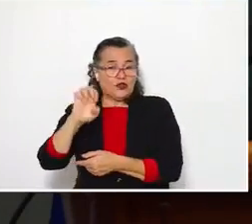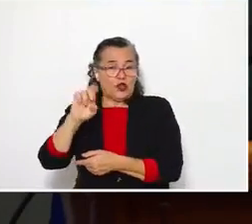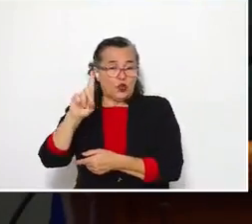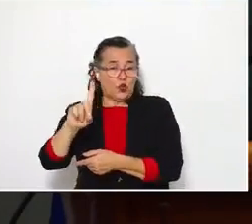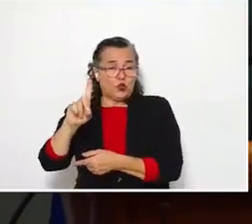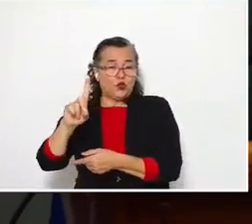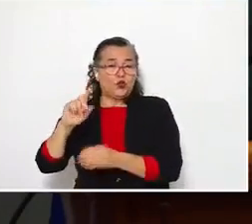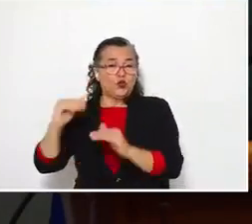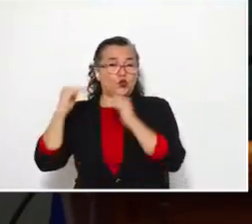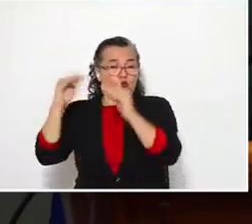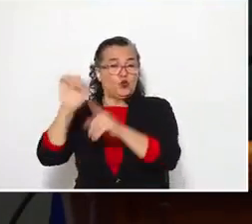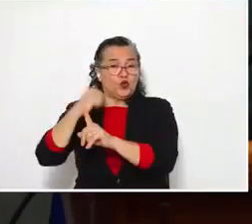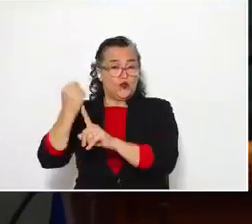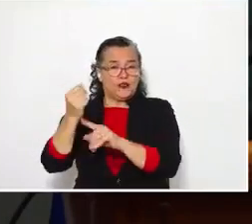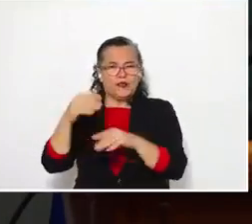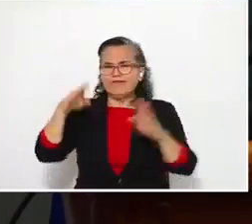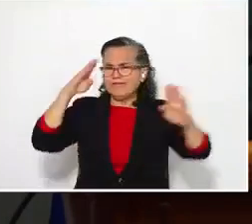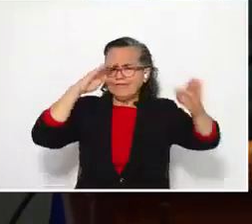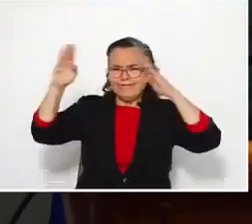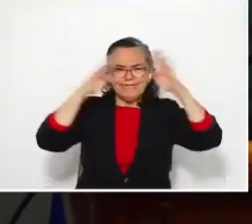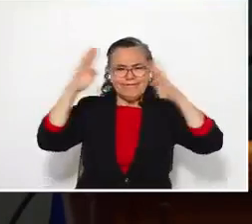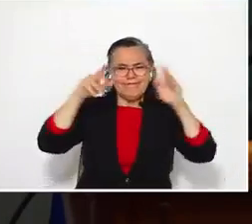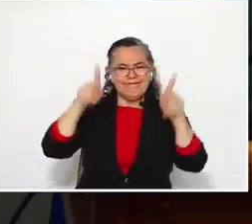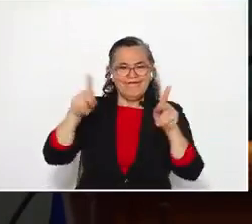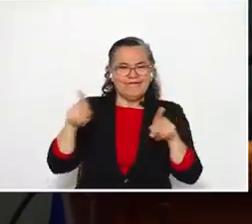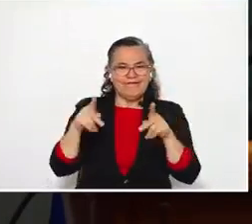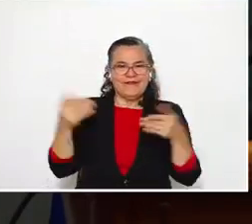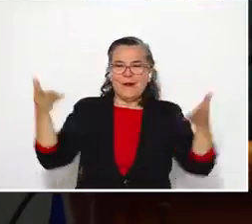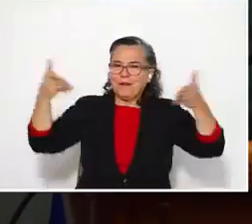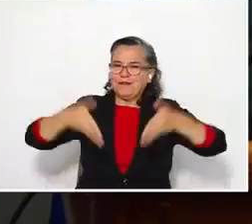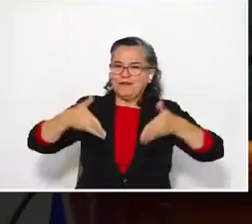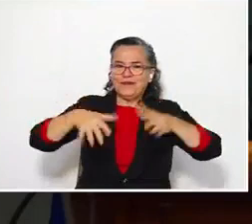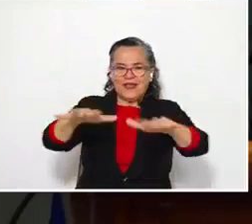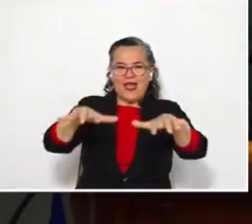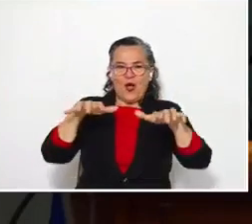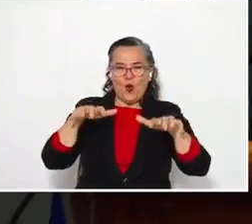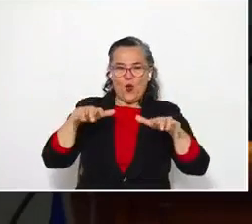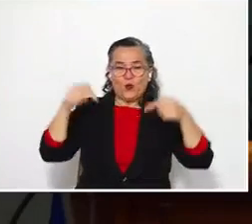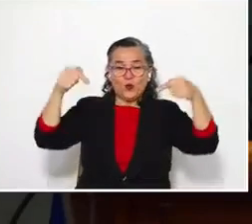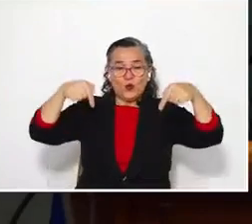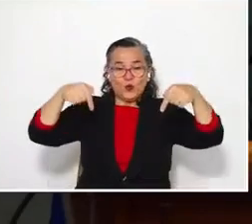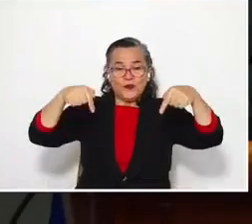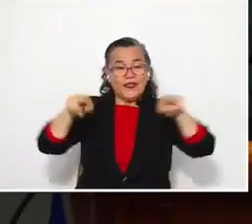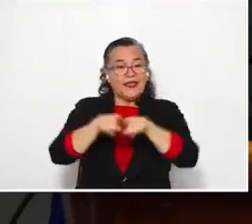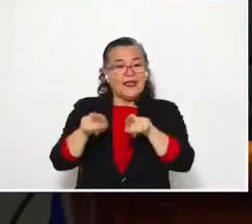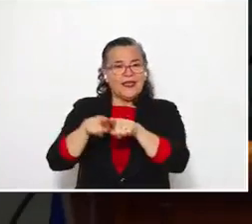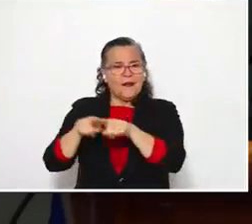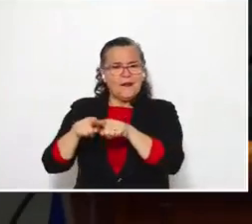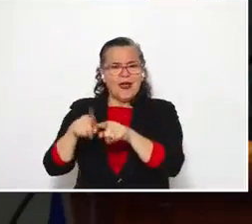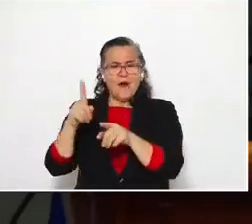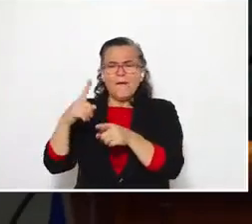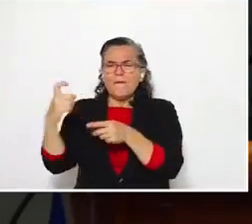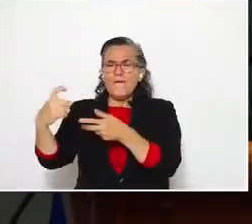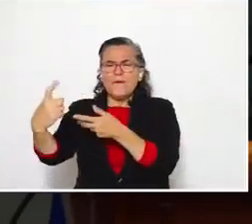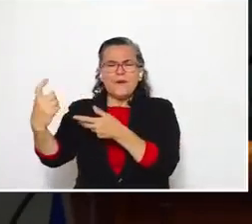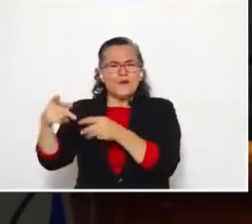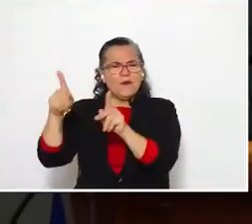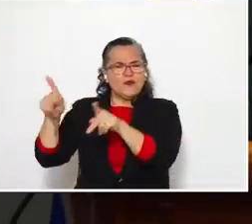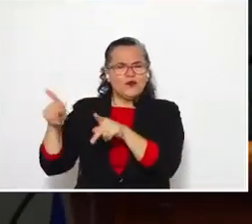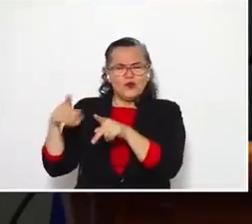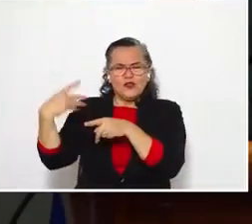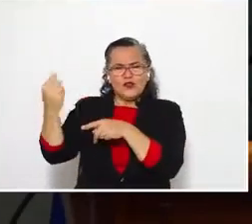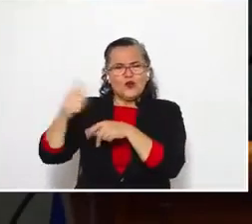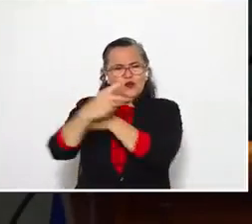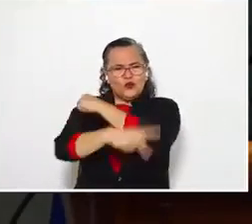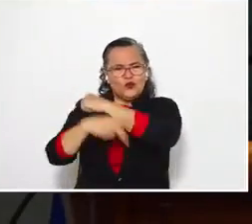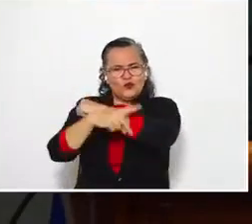Superior y Sociedad. Saludamos a las personas que se encuentran presentes en el auditorio, así como a cientos de académicos y académicas de